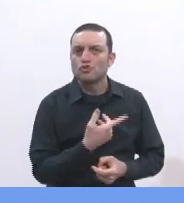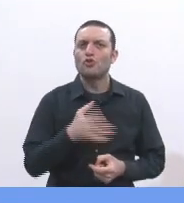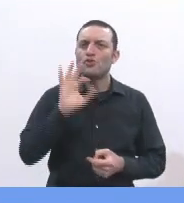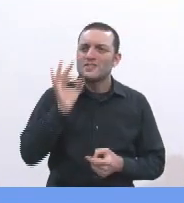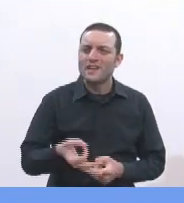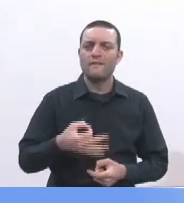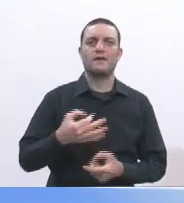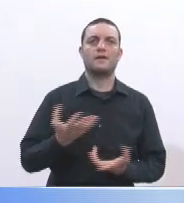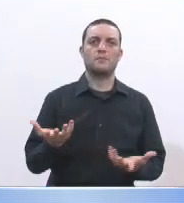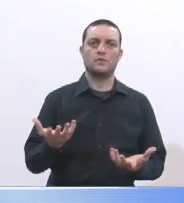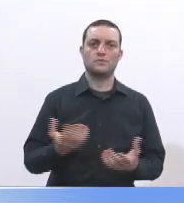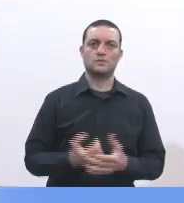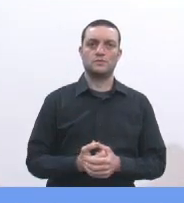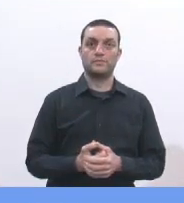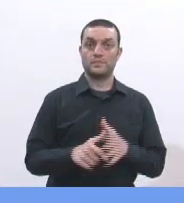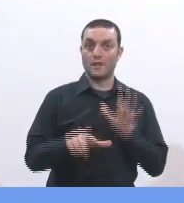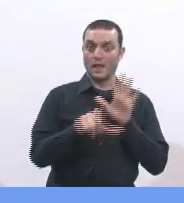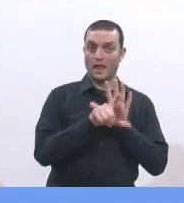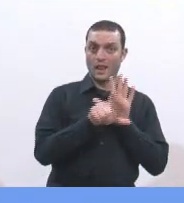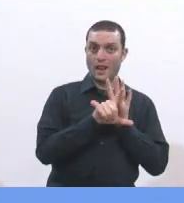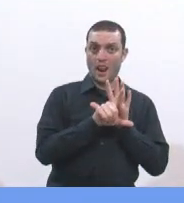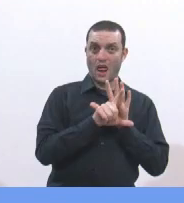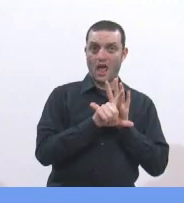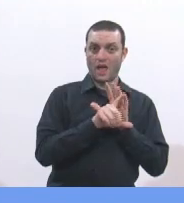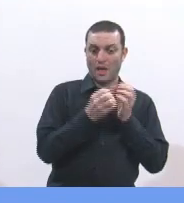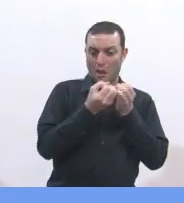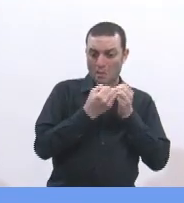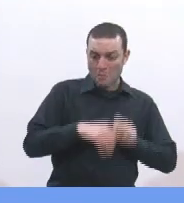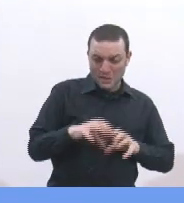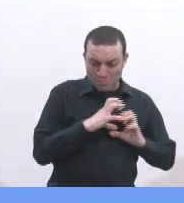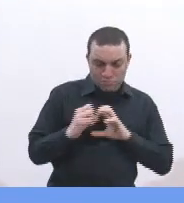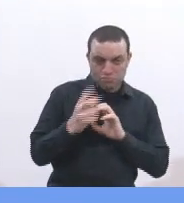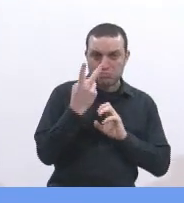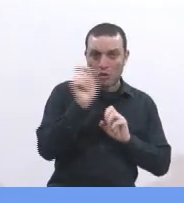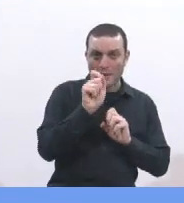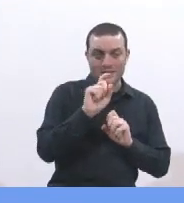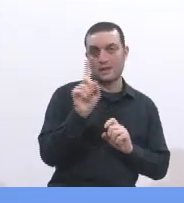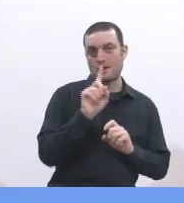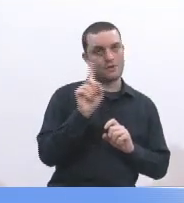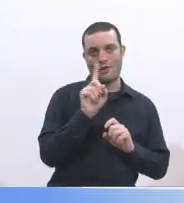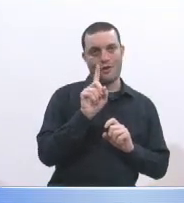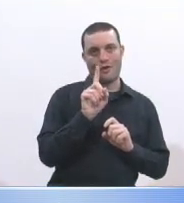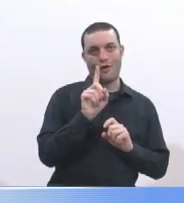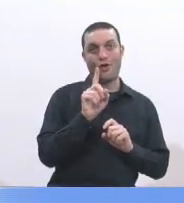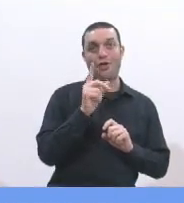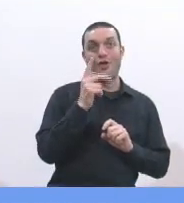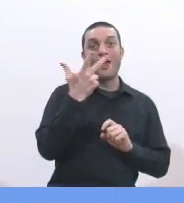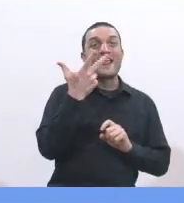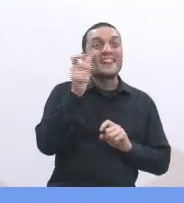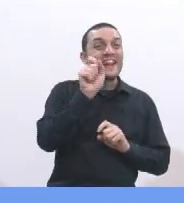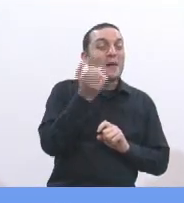esta ley que no hace dos meses que estamos tratando se sancionó hace tres más de tres meses en